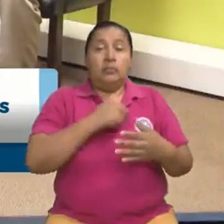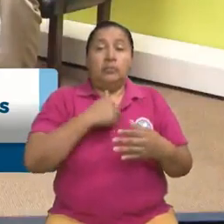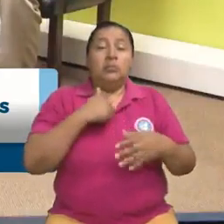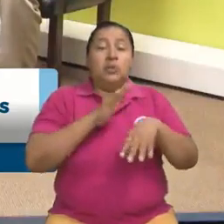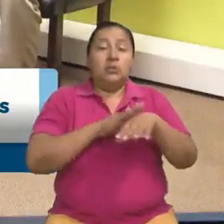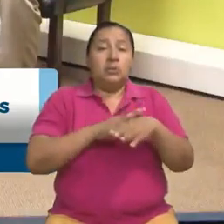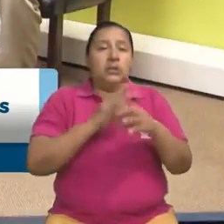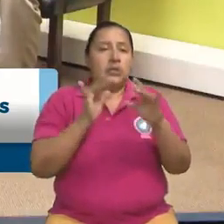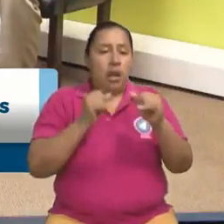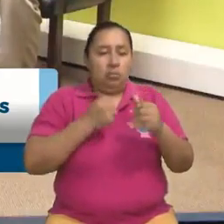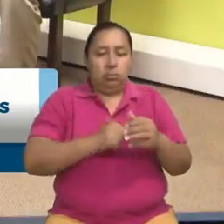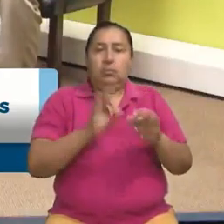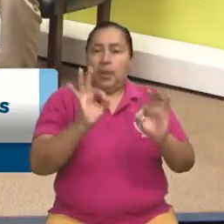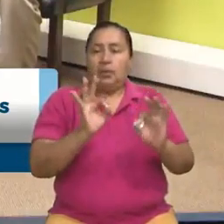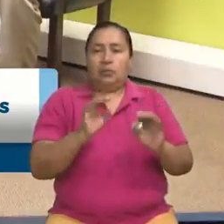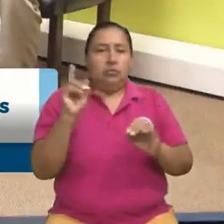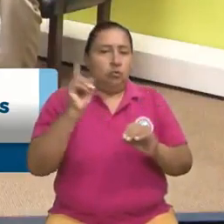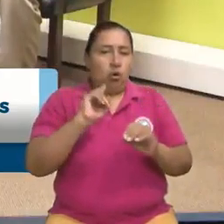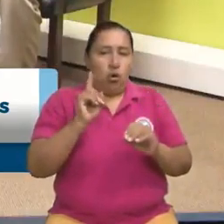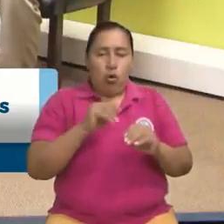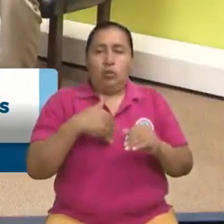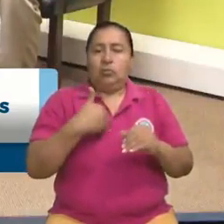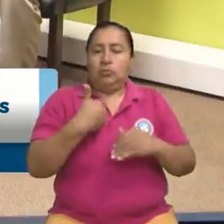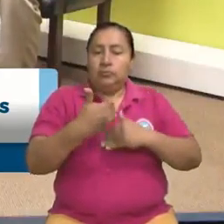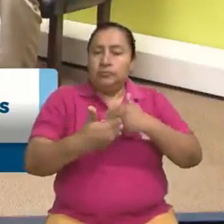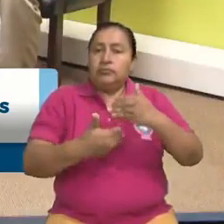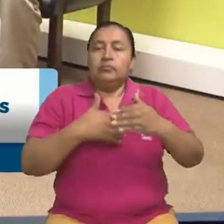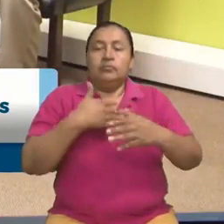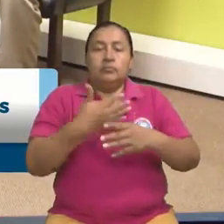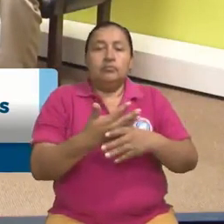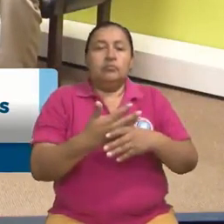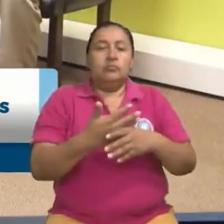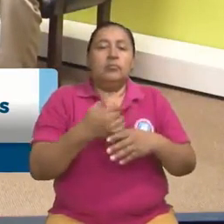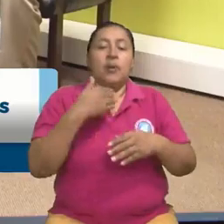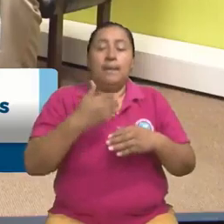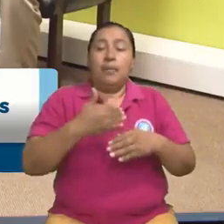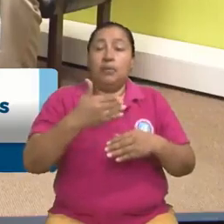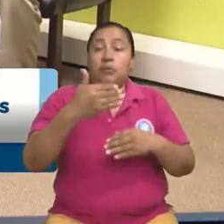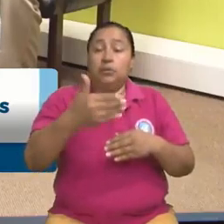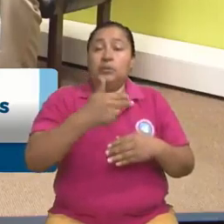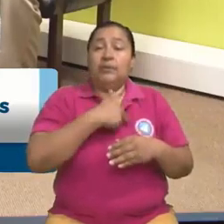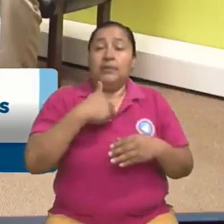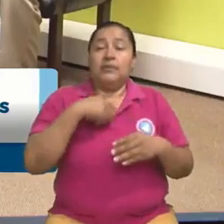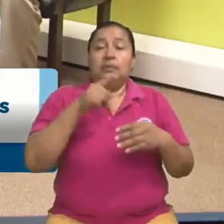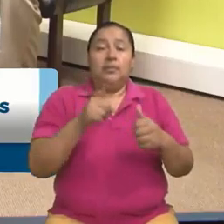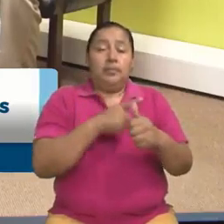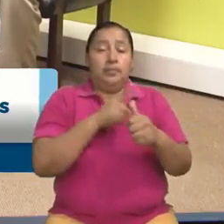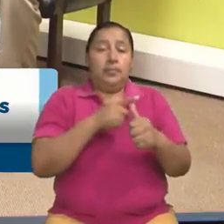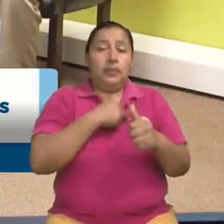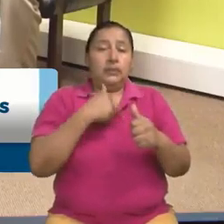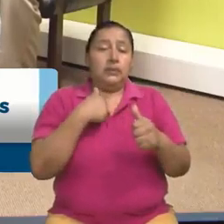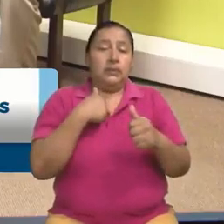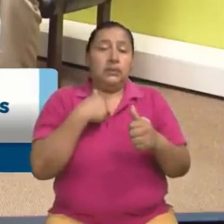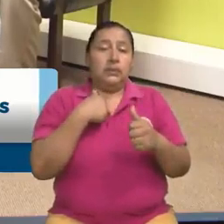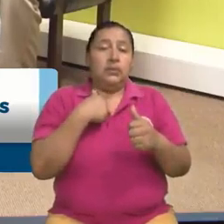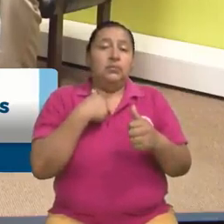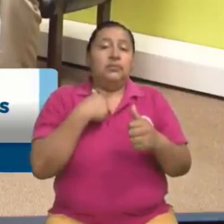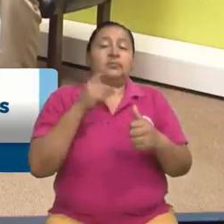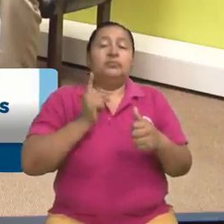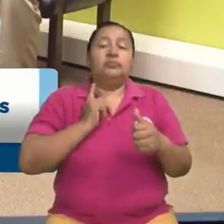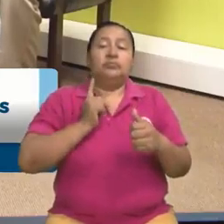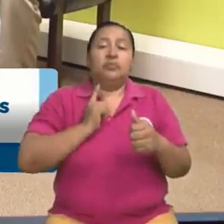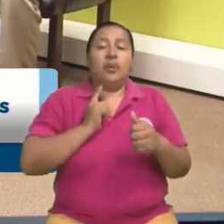una CIA, no. Cuando se una habla valoración, de... valoración, tiene así, que... El procedimiento que se va a hacer son aquellas que tienen